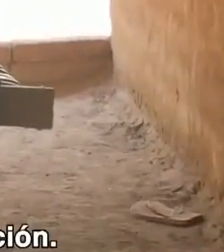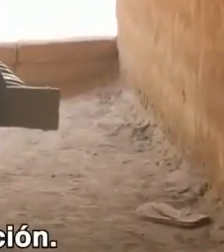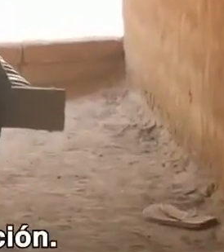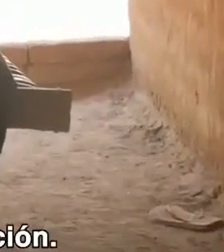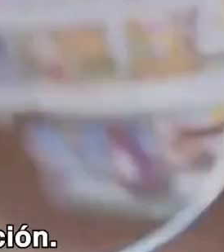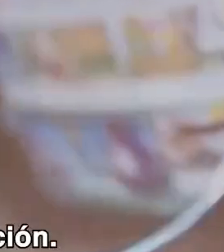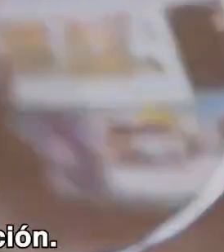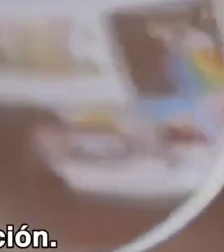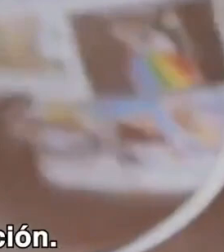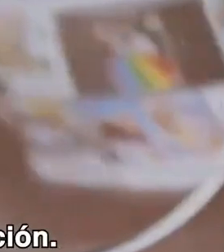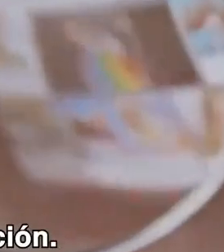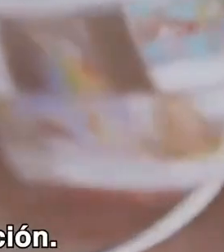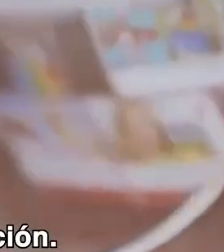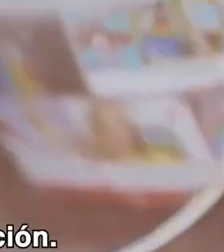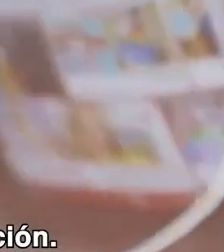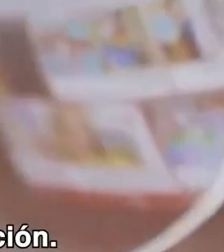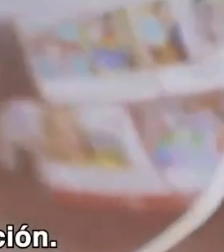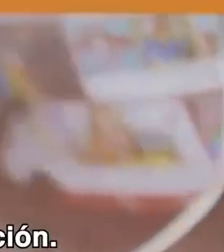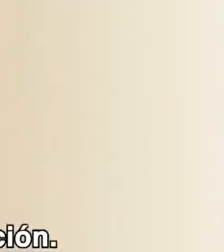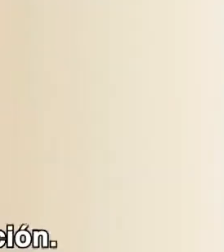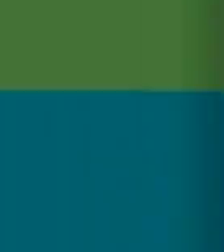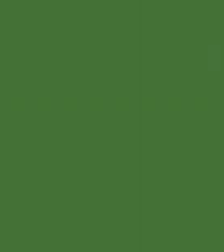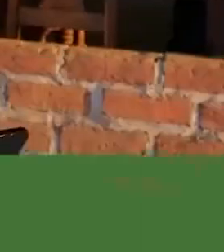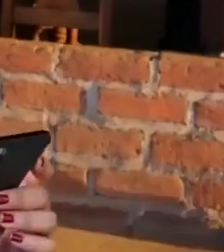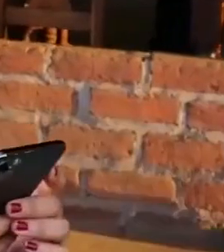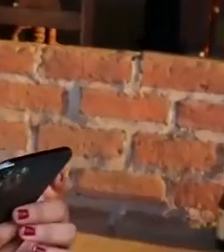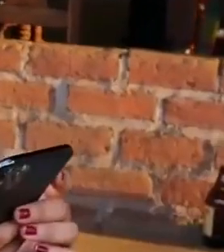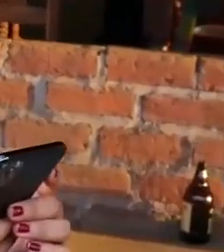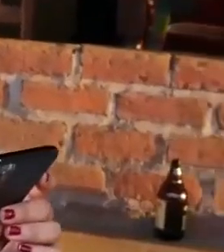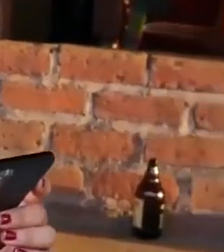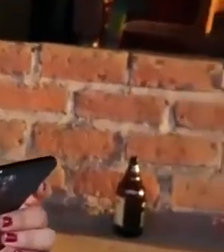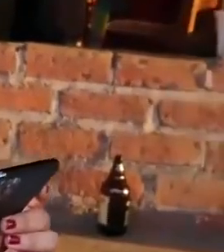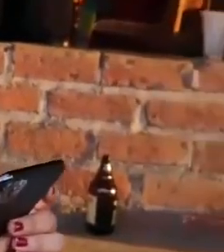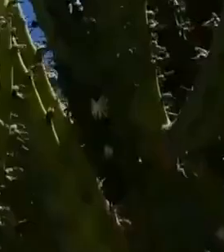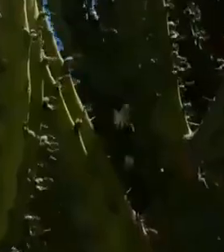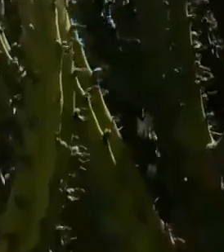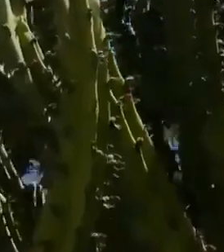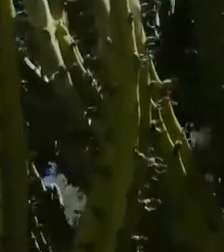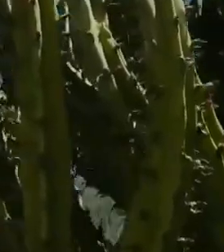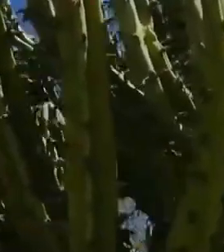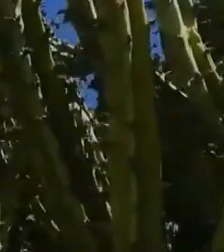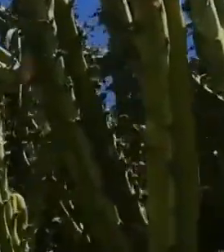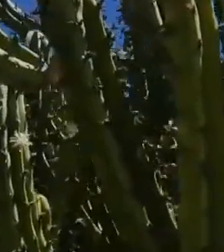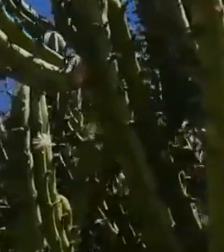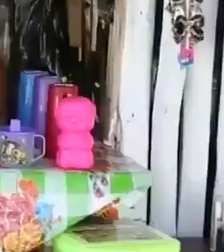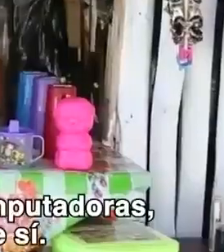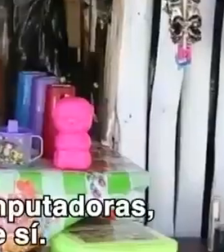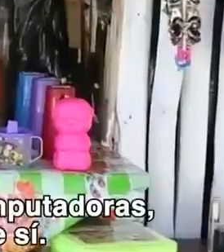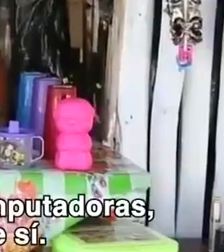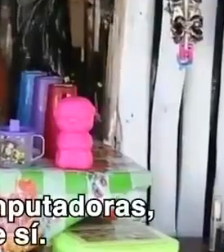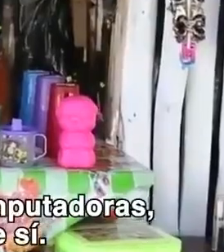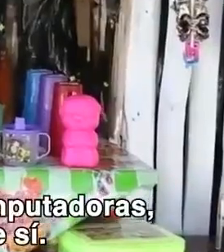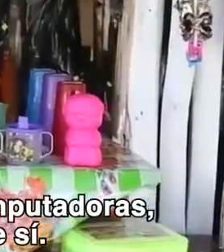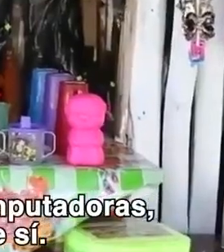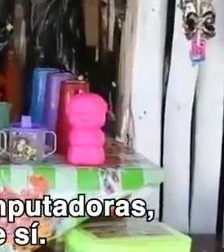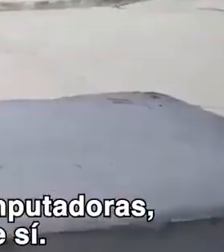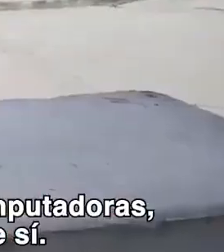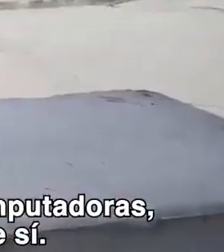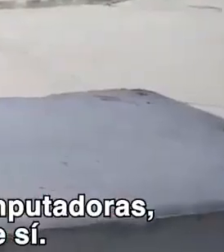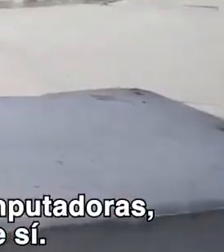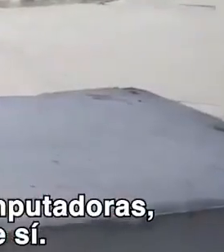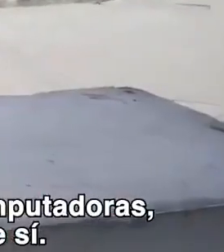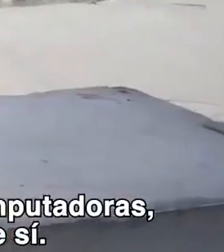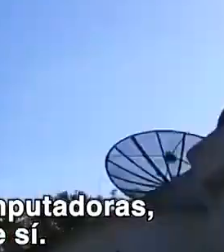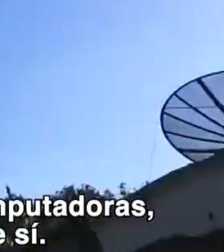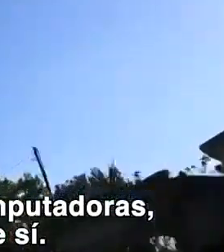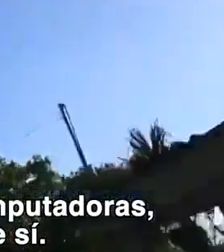y tengan acceso a la sociedad de información cómo lo estamos haciendo internet es una red mundial descentralizada